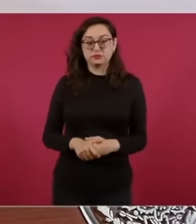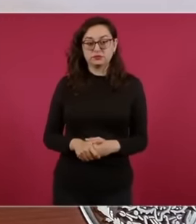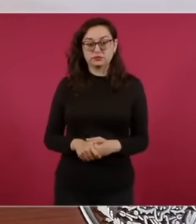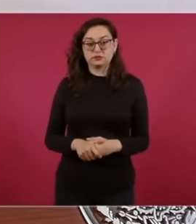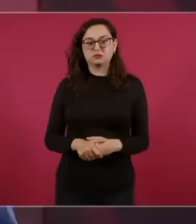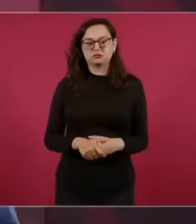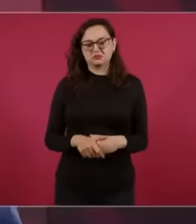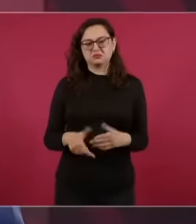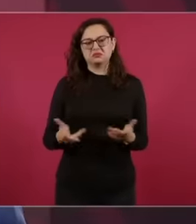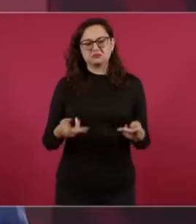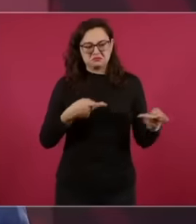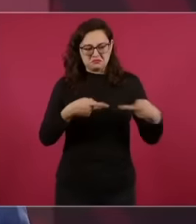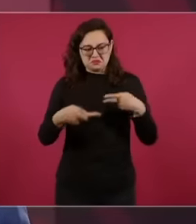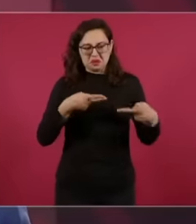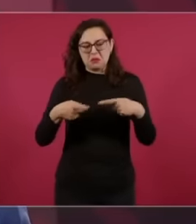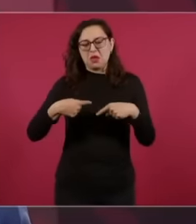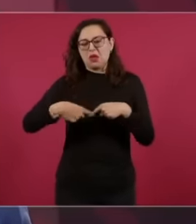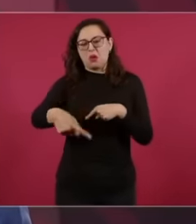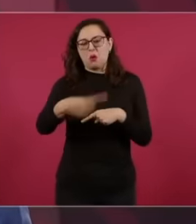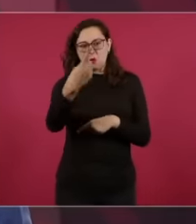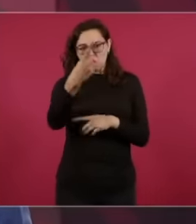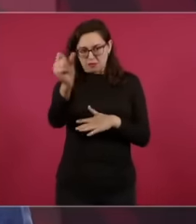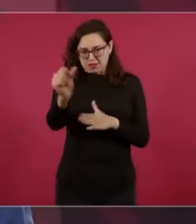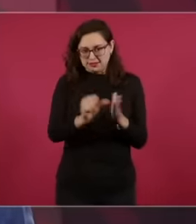un mes.